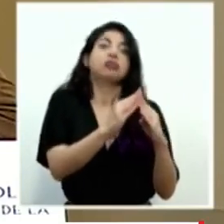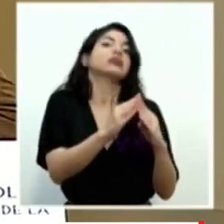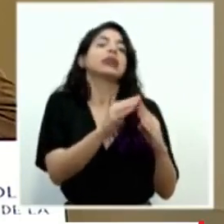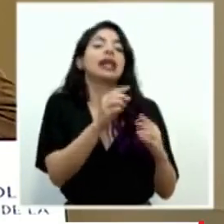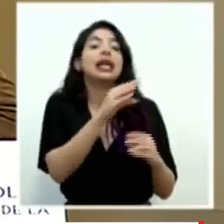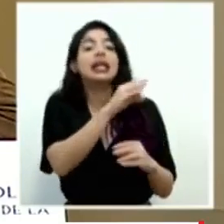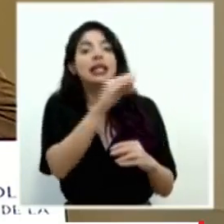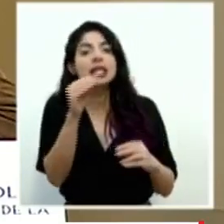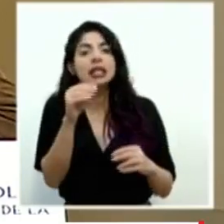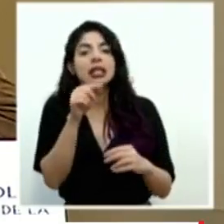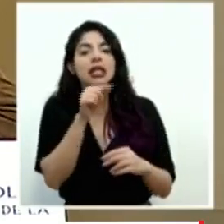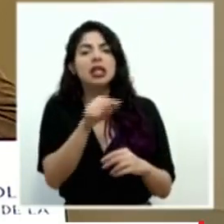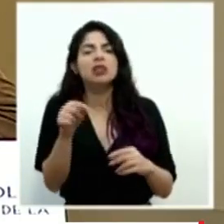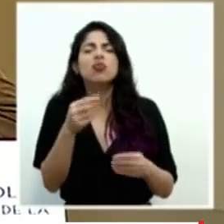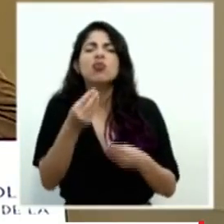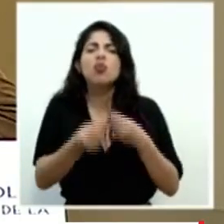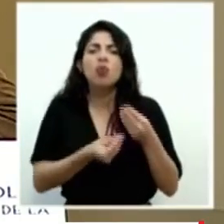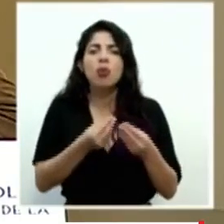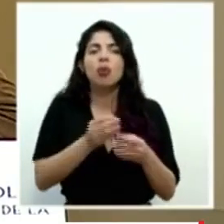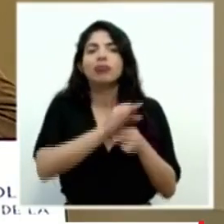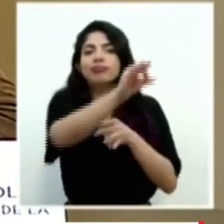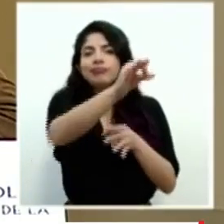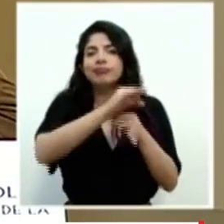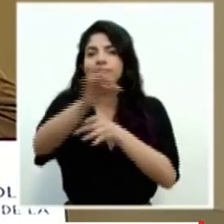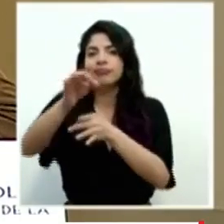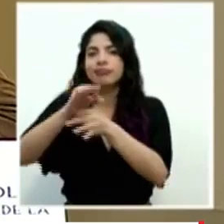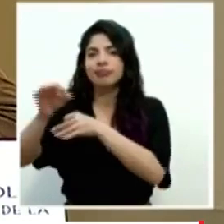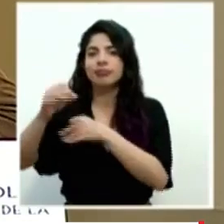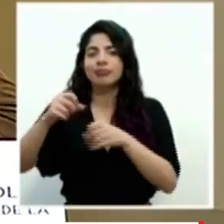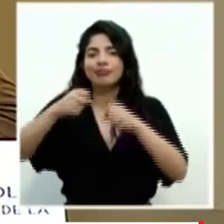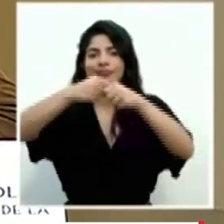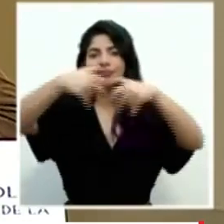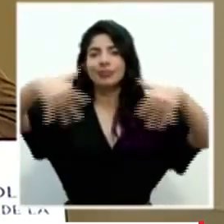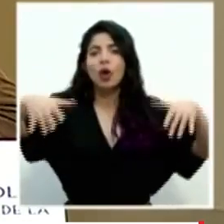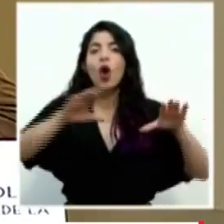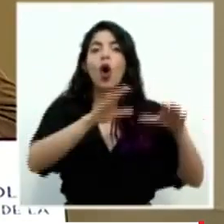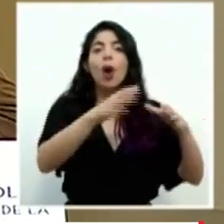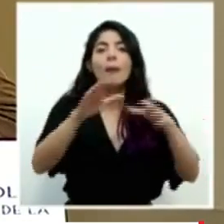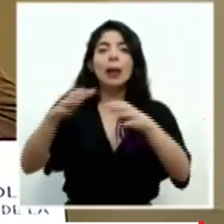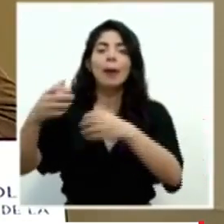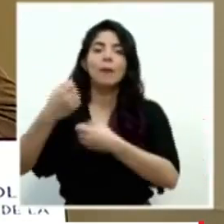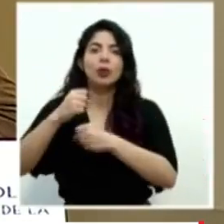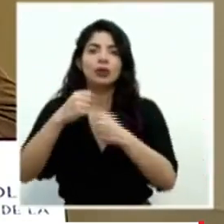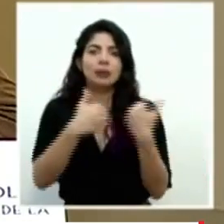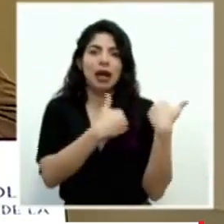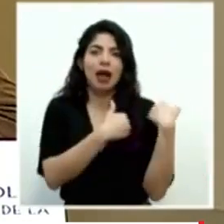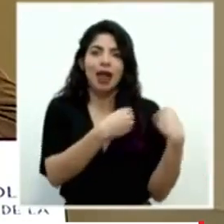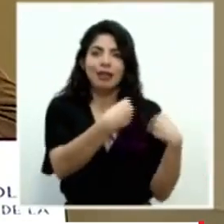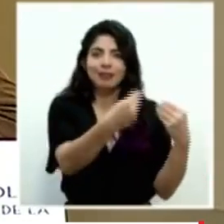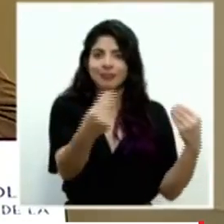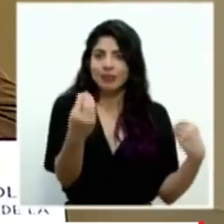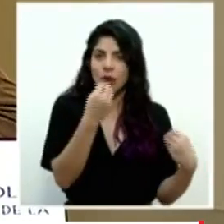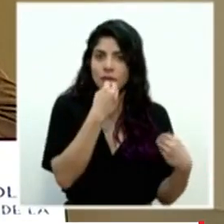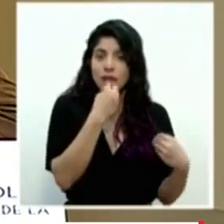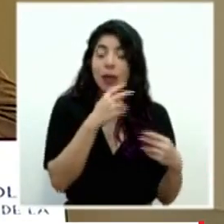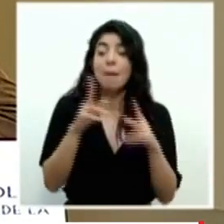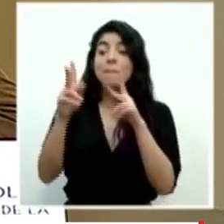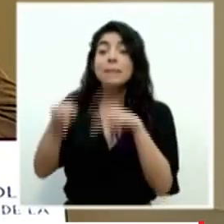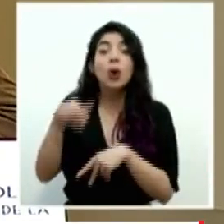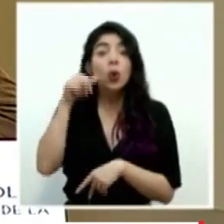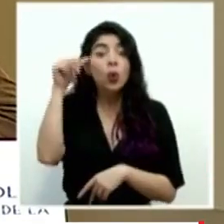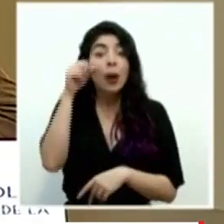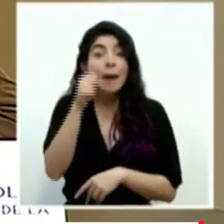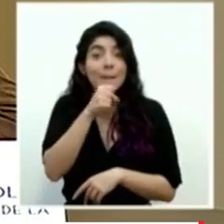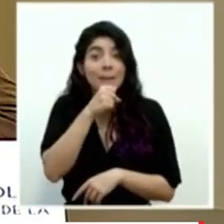en el momento, y eso se desarrolla localmente a partir de la estructura de los comités municipales de emergencia. Las personas adultas